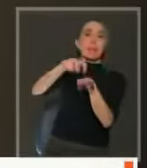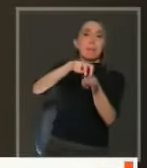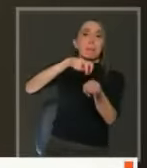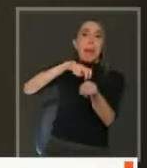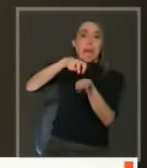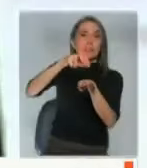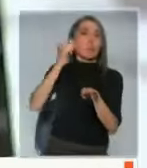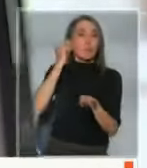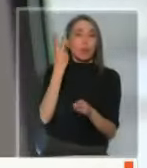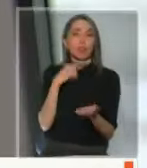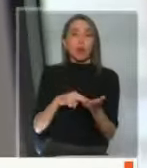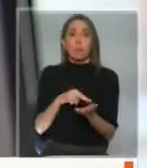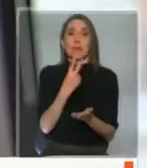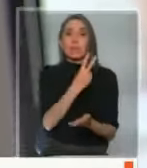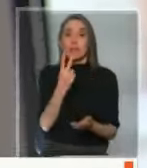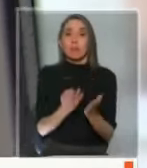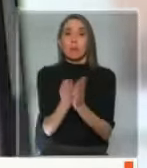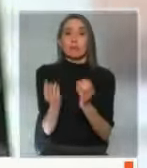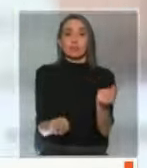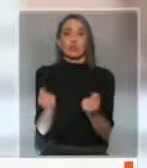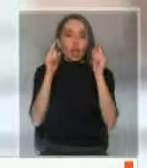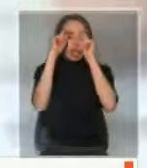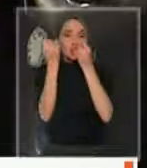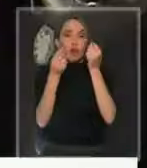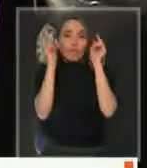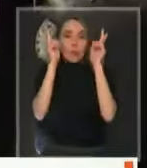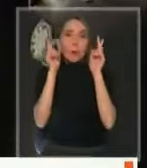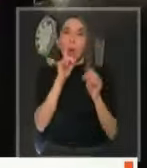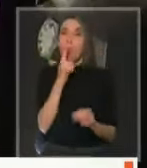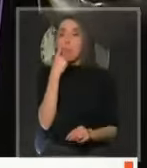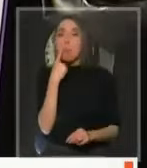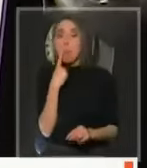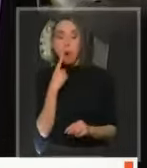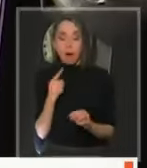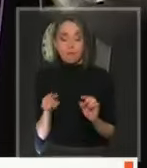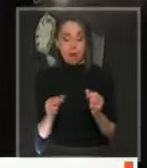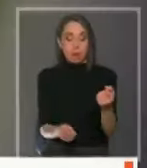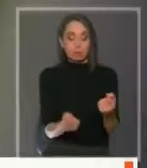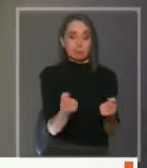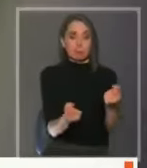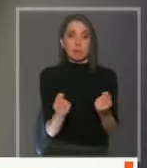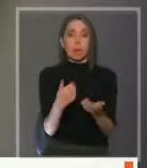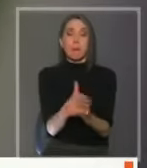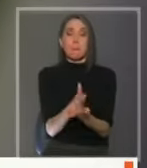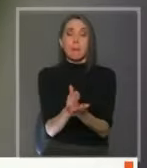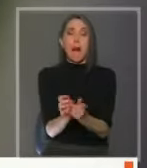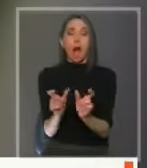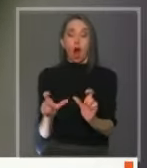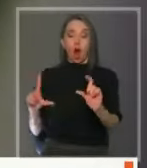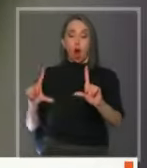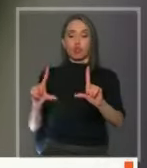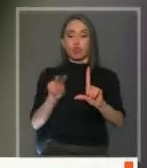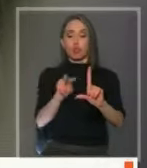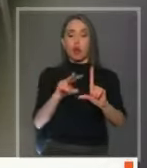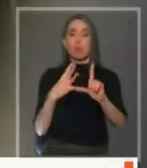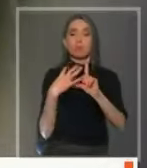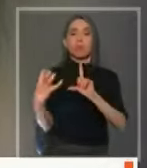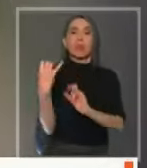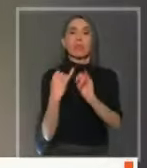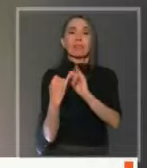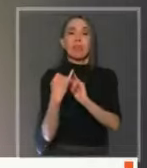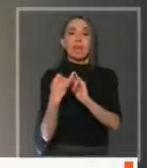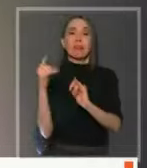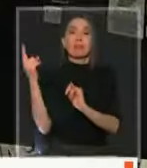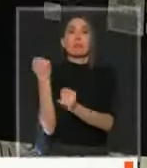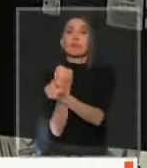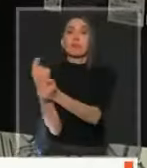transporte público capitalino y realiza las últimas pruebas para iniciar el plan de monitoreo en línea. Siempre hay